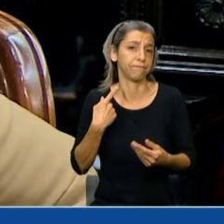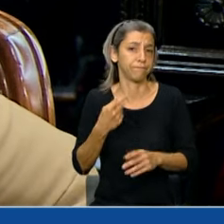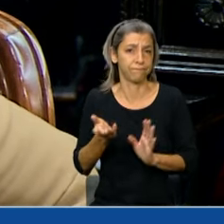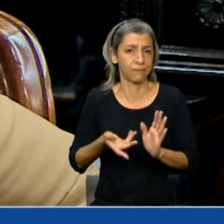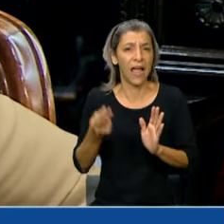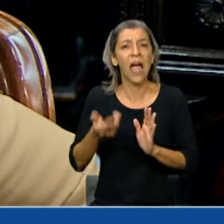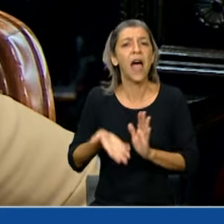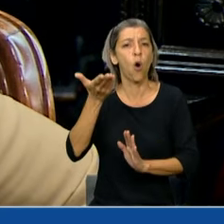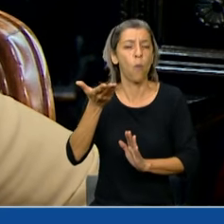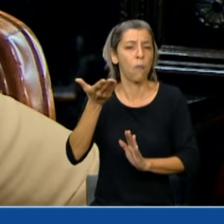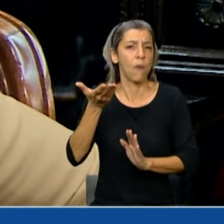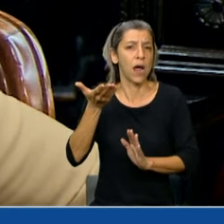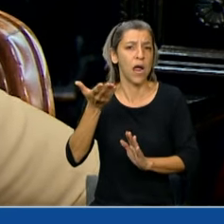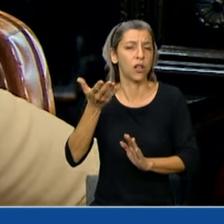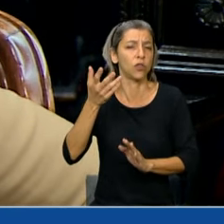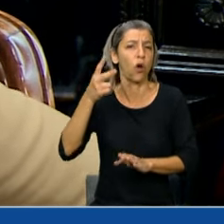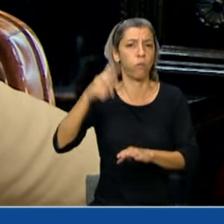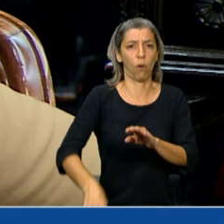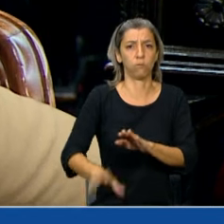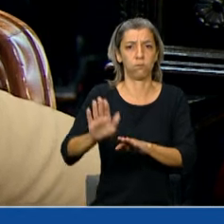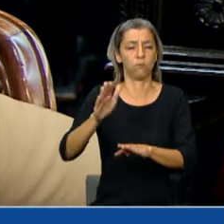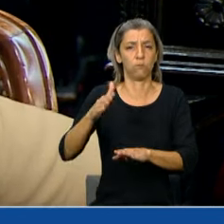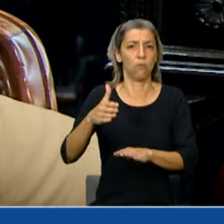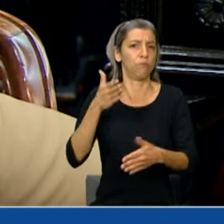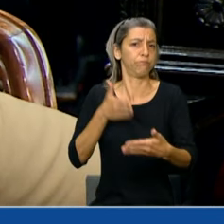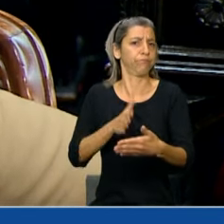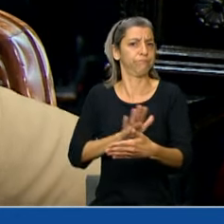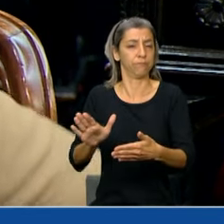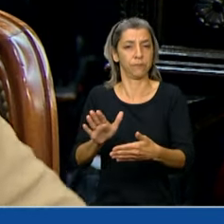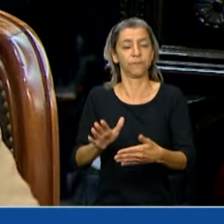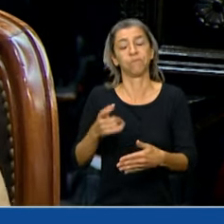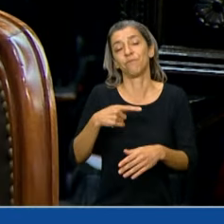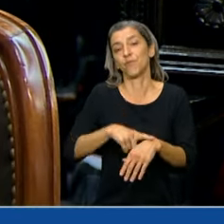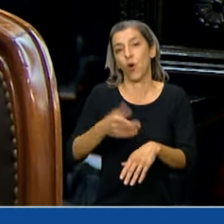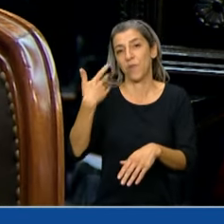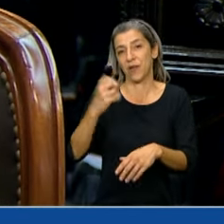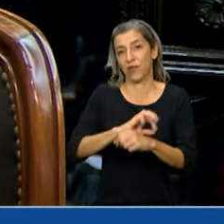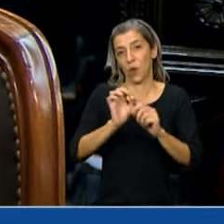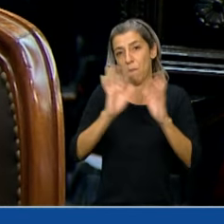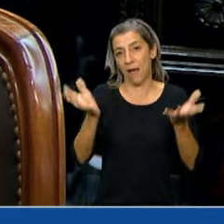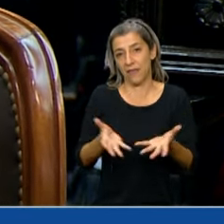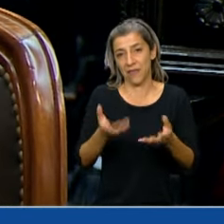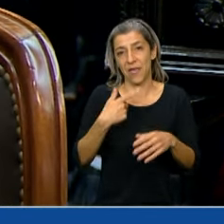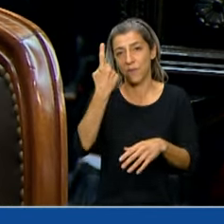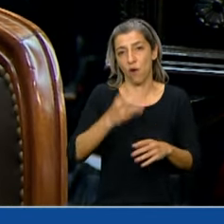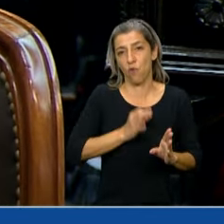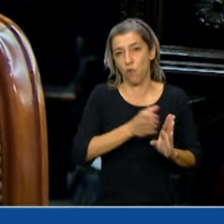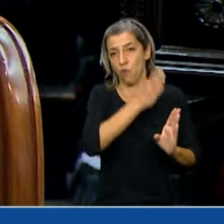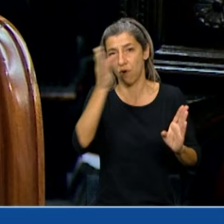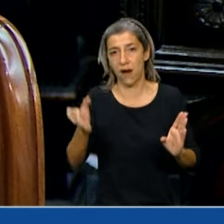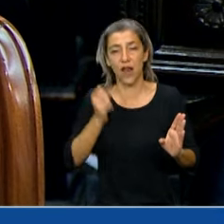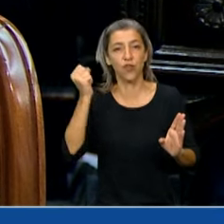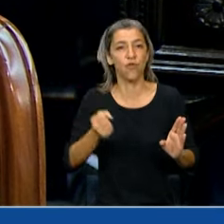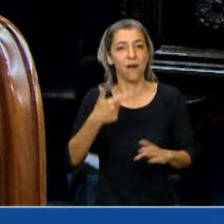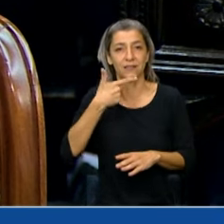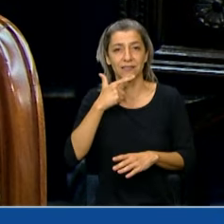desalojos en el marco de la pandemia en donde luego de un año porque le dieron una prórroga hasta el 20 hasta septiembre